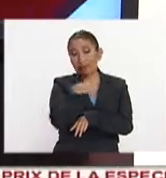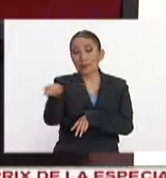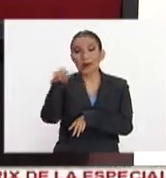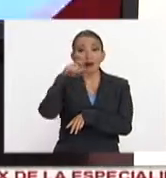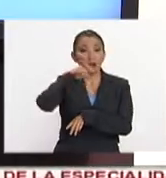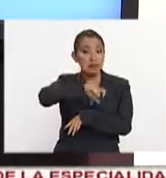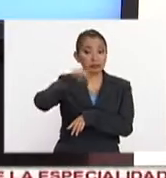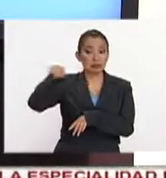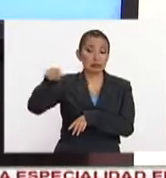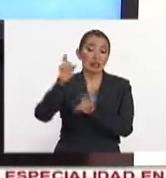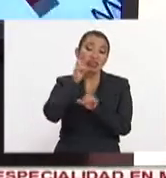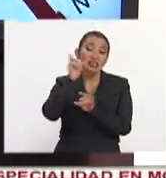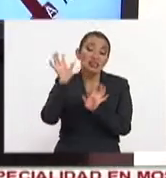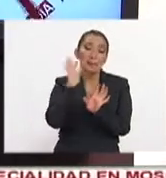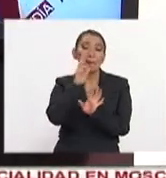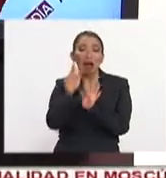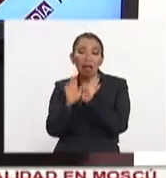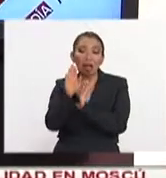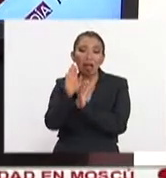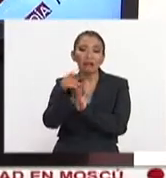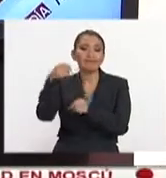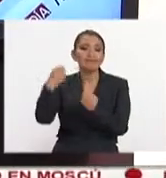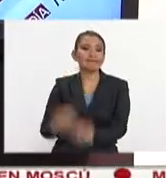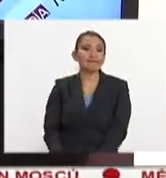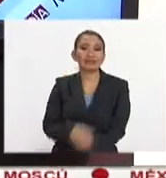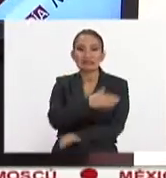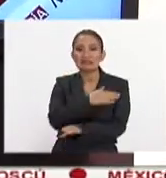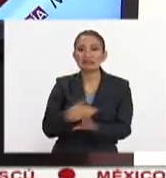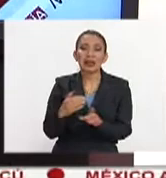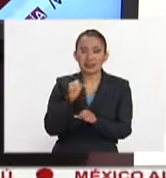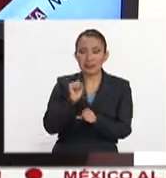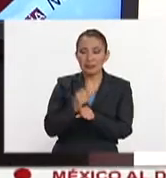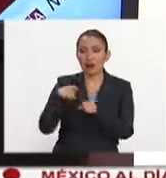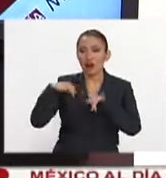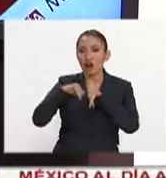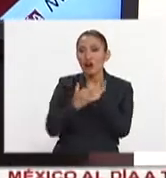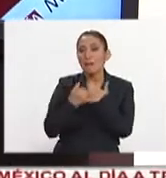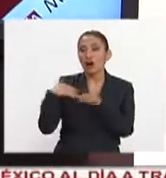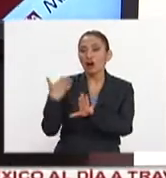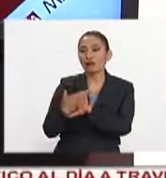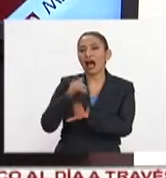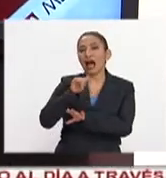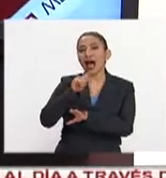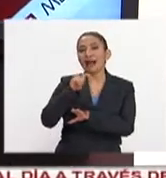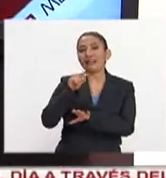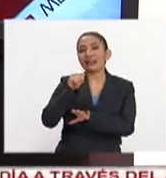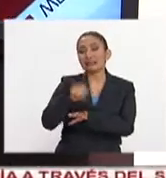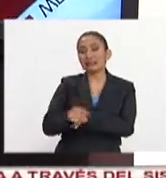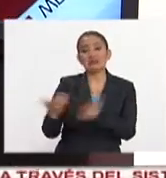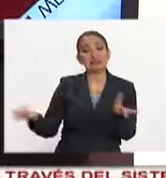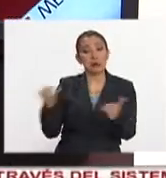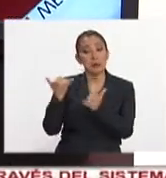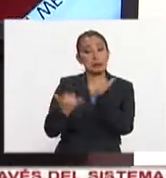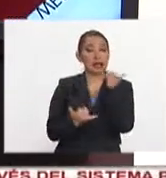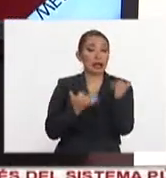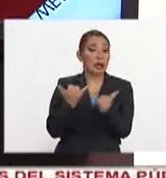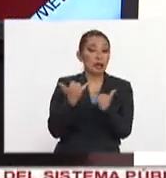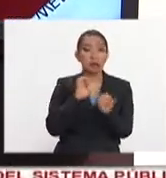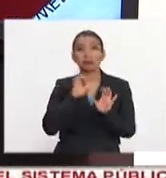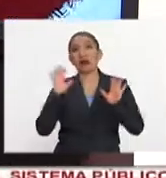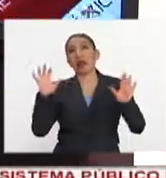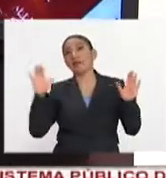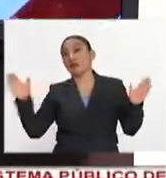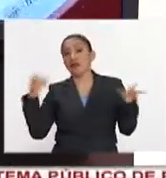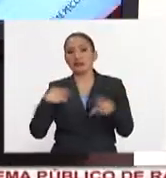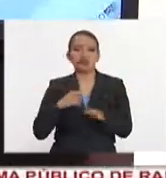el América, que se supone que había mejorado, perdió a media semana en la Copa contra el Atlas. Entonces no es un partido tan espectacular